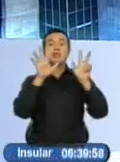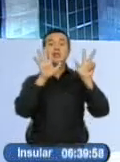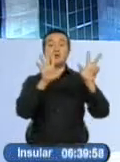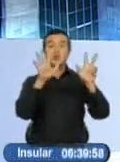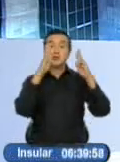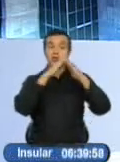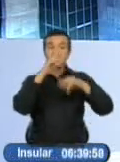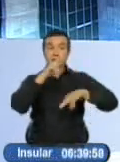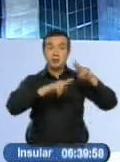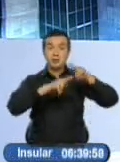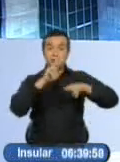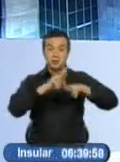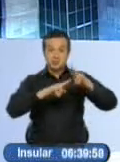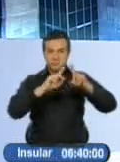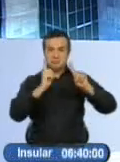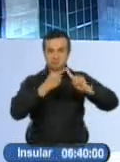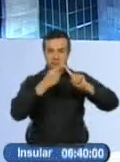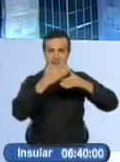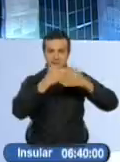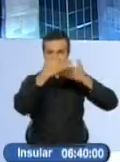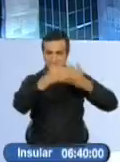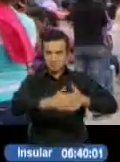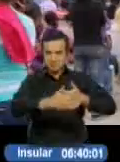que se construirán en una primera fase.